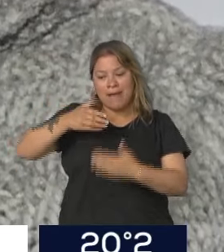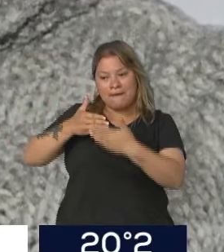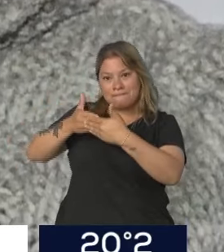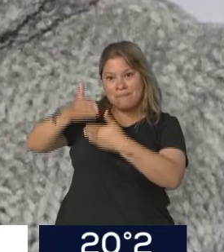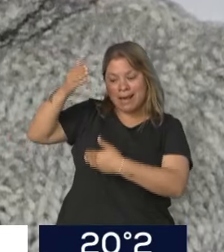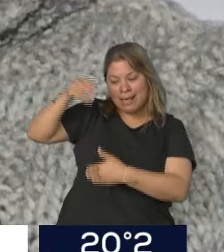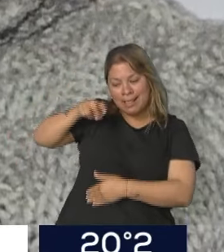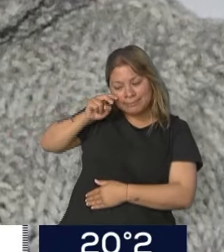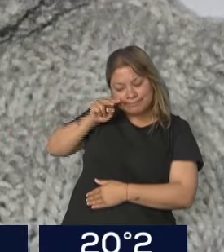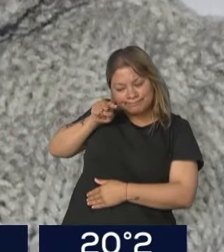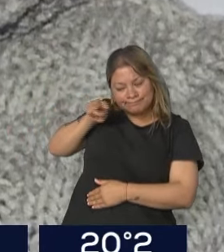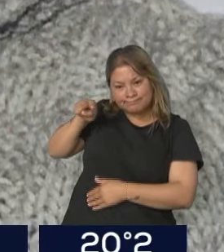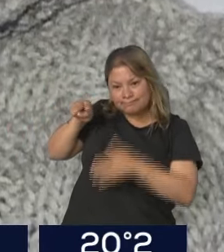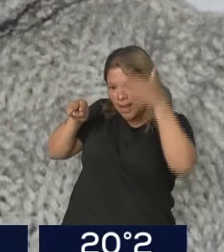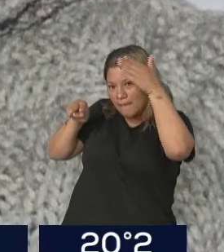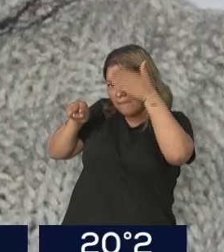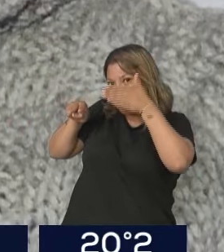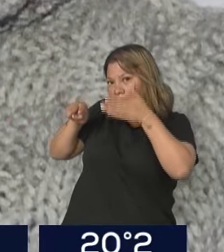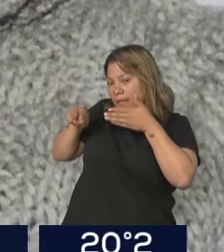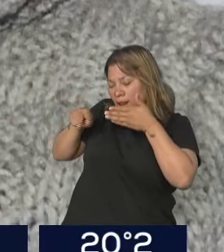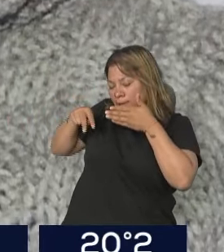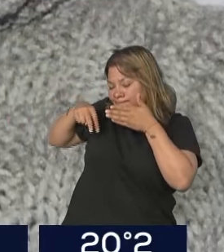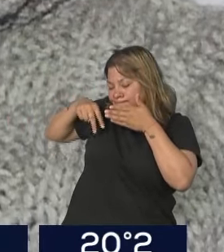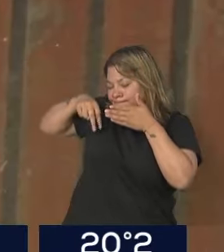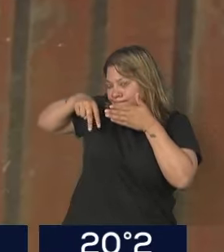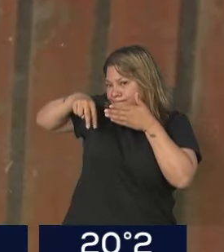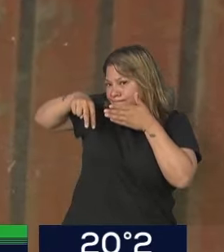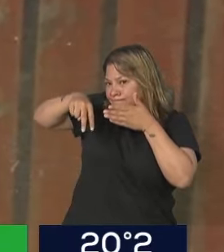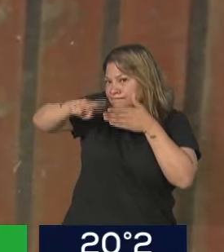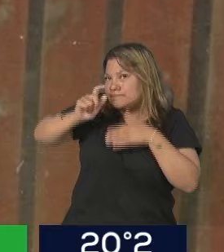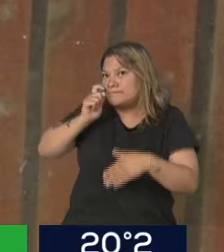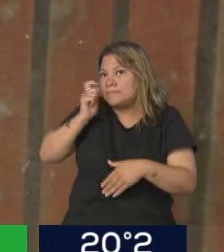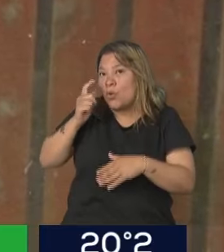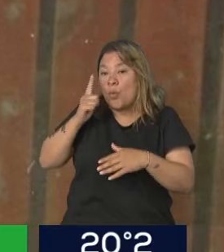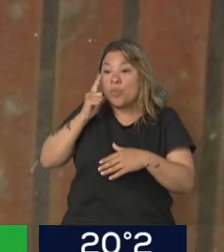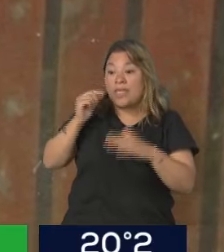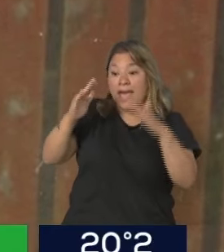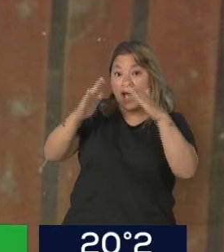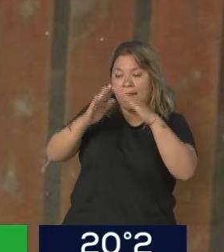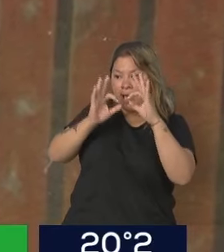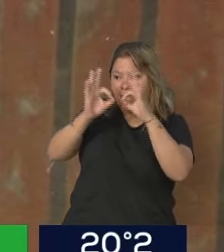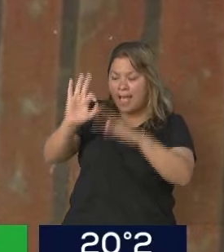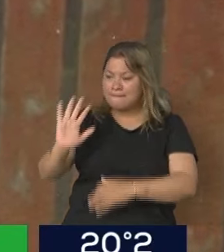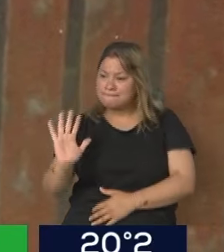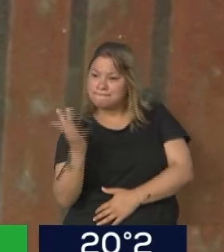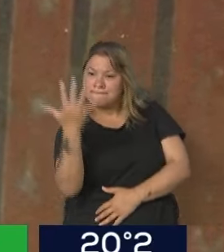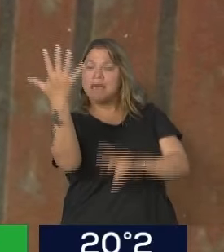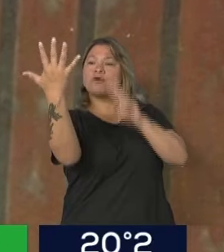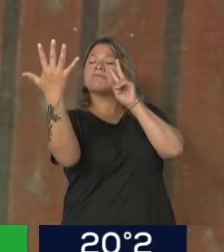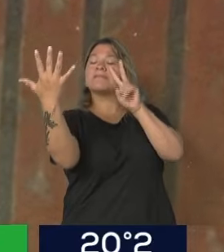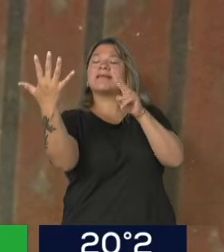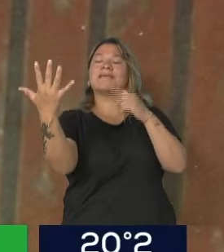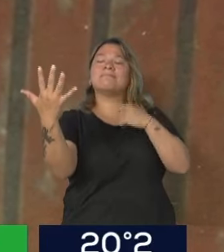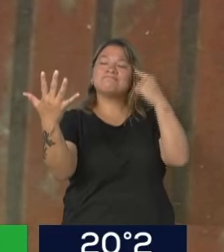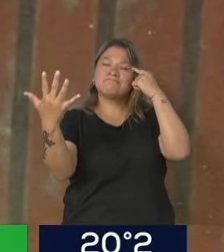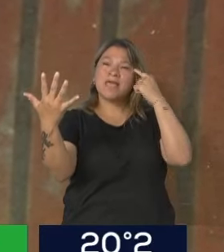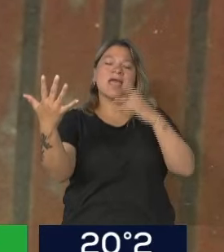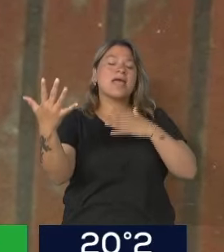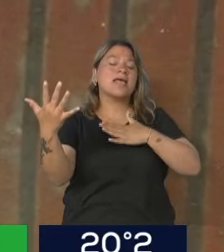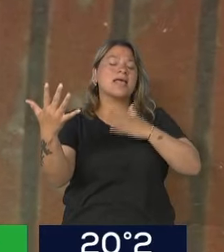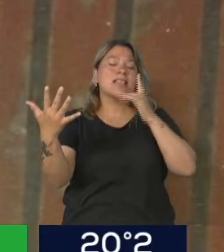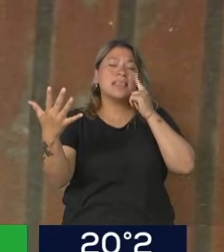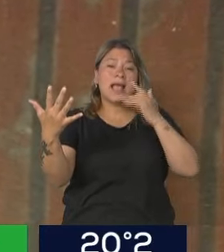pelo en la mitad de la cara, caminaba contra la pared. Un día llegué a casa y me miré al espejo y digo, bueno, el día que me quieran, me van a querer por